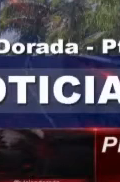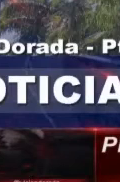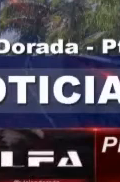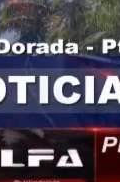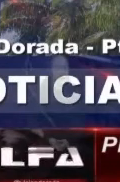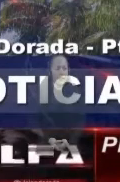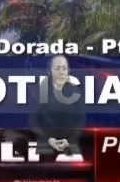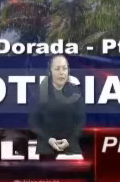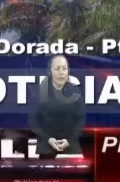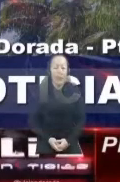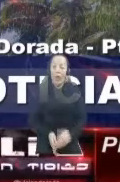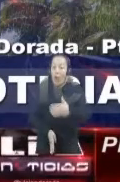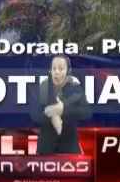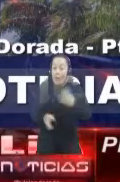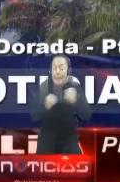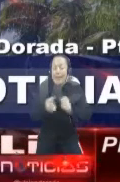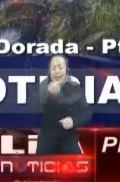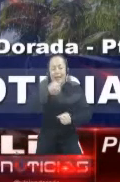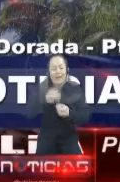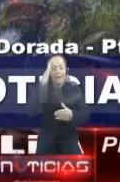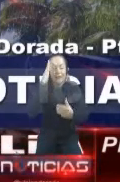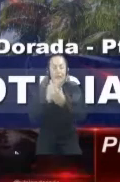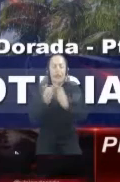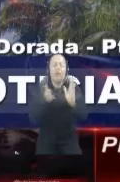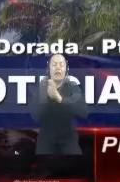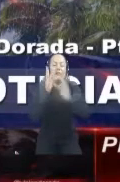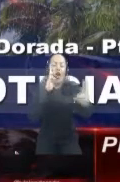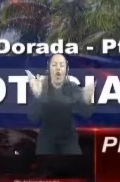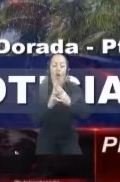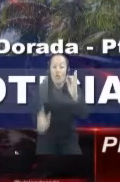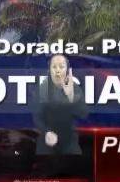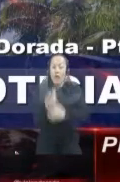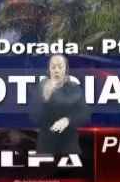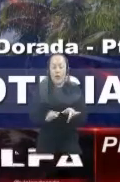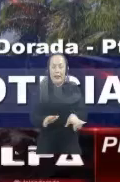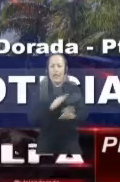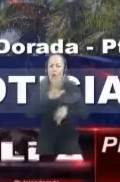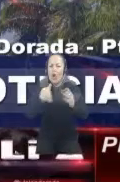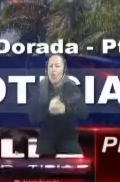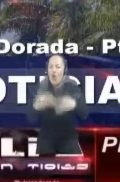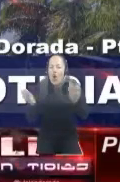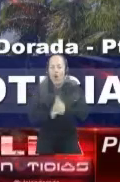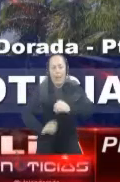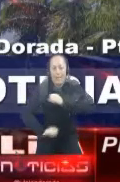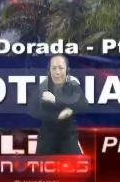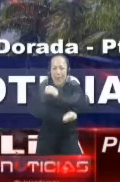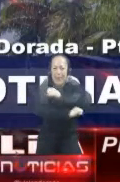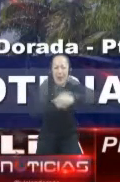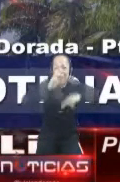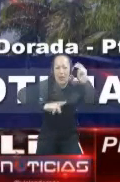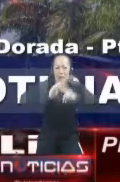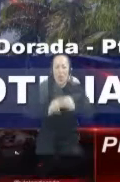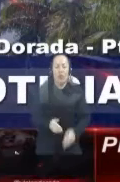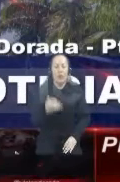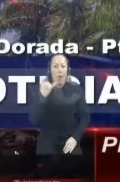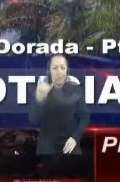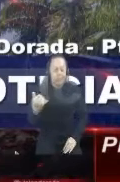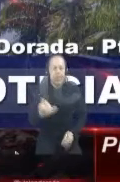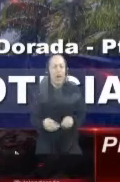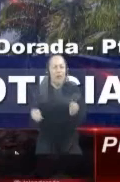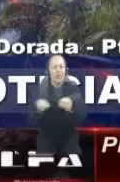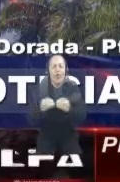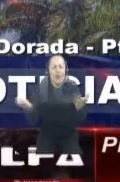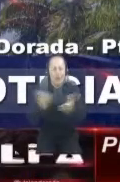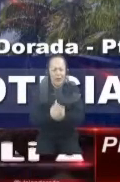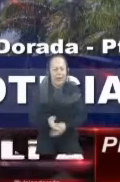del municipio vecino de Puerto Salgar, pues se conoció quién es el nuevo secretario de infraestructura de este puerto caldense.